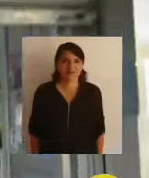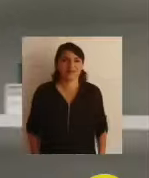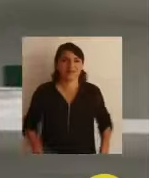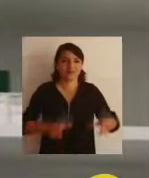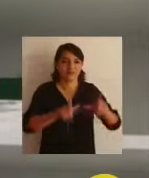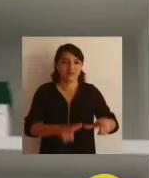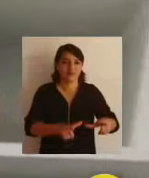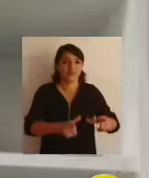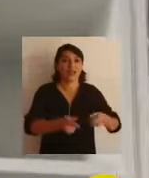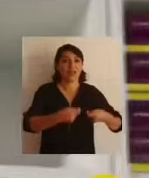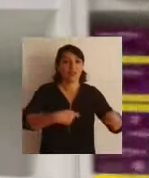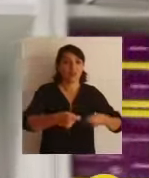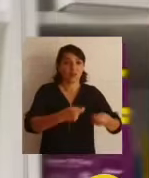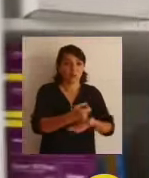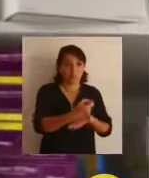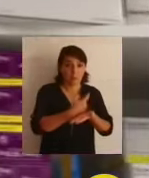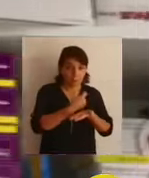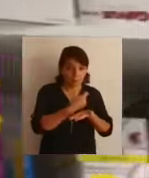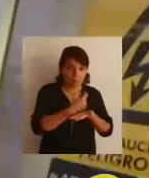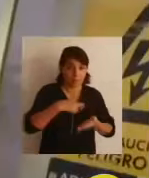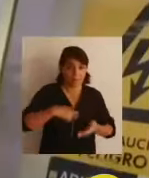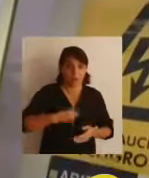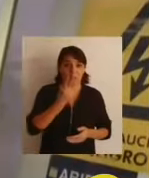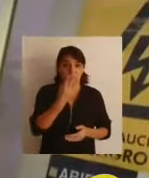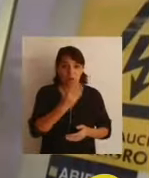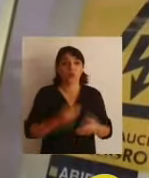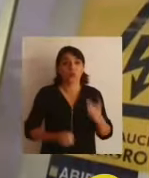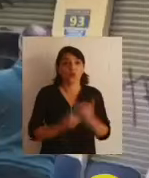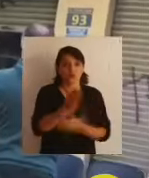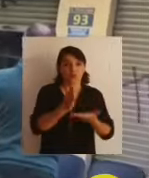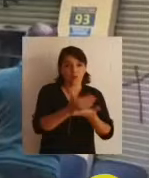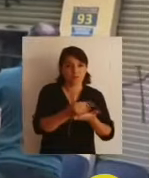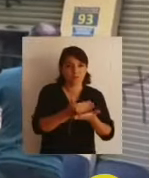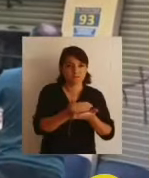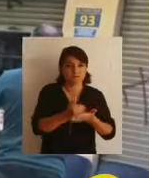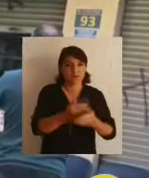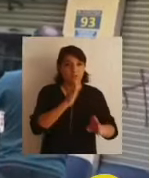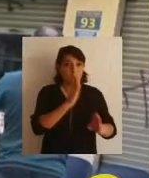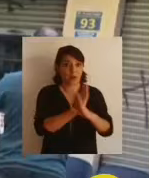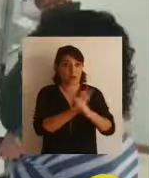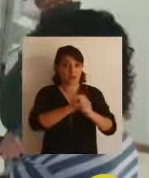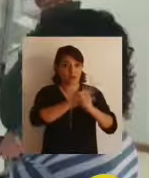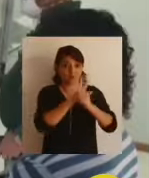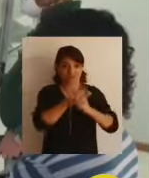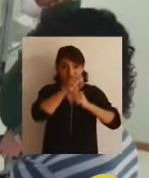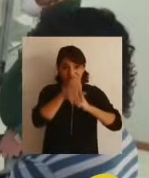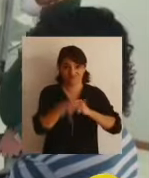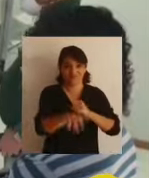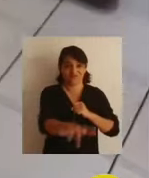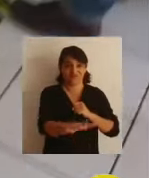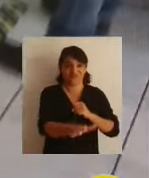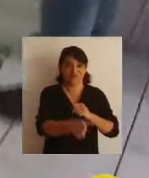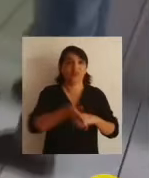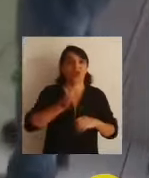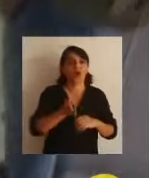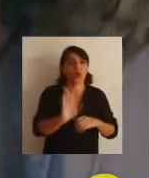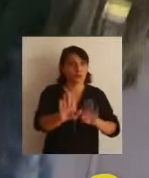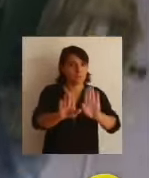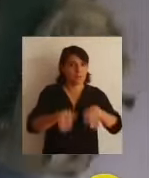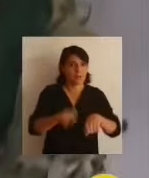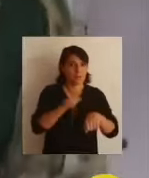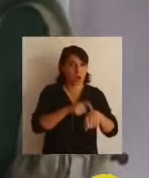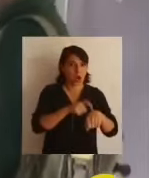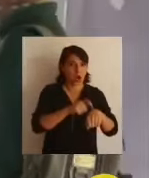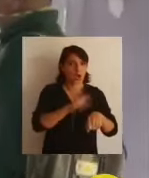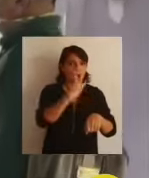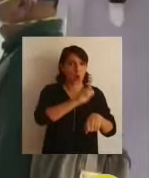Farmacia Municipal toma nuevas medidas preventivas para la propagación del COVID-19. Continúa funcionando en horario